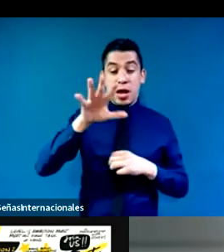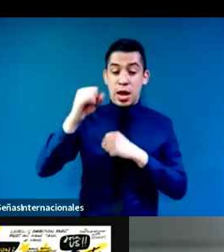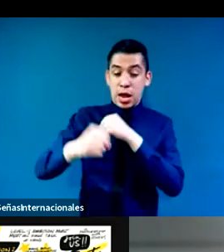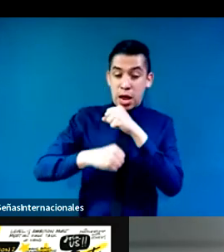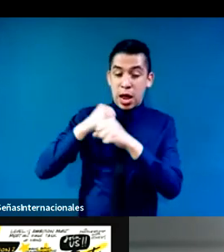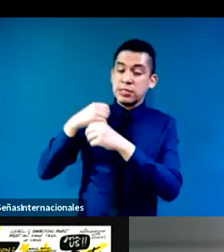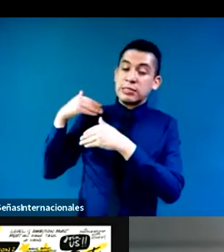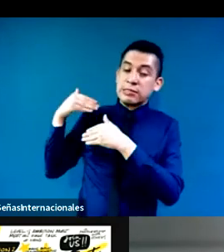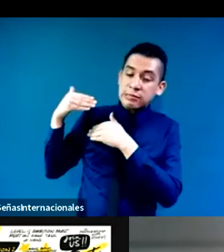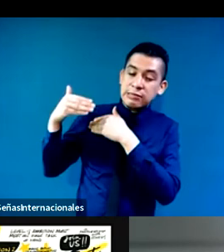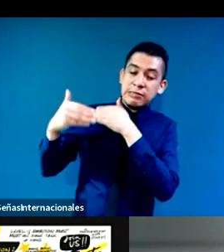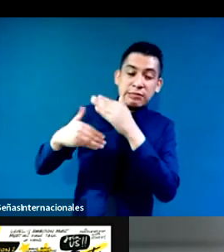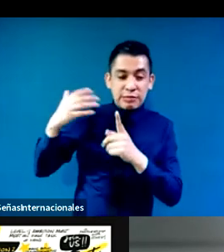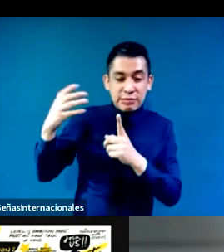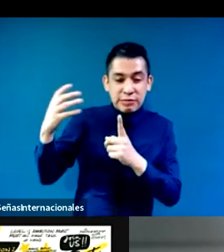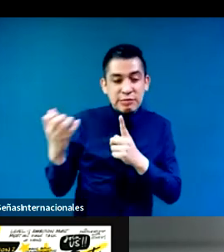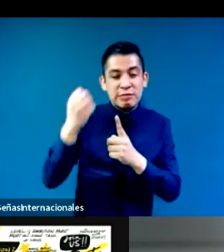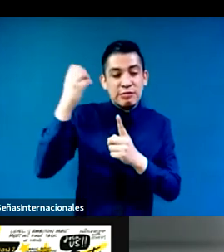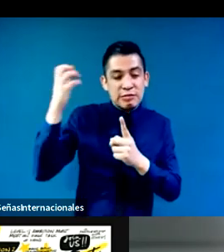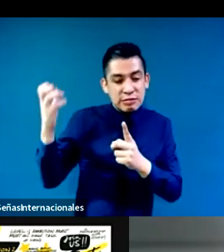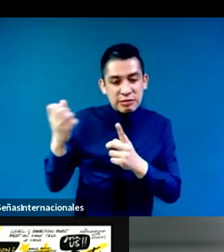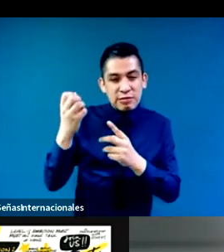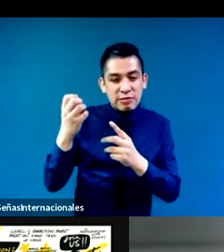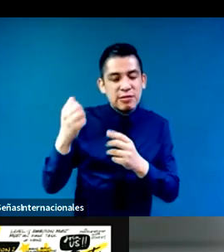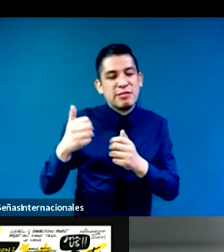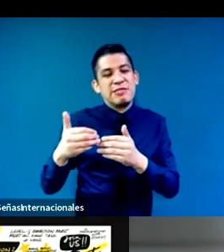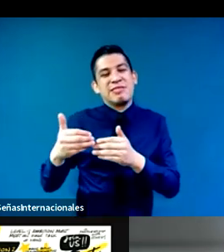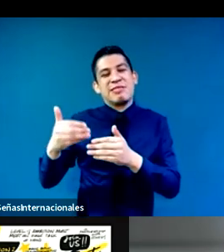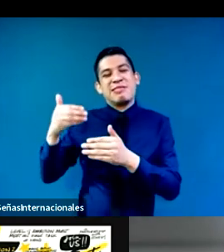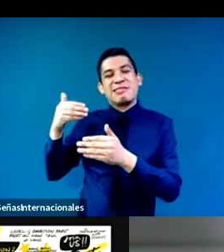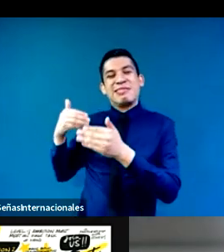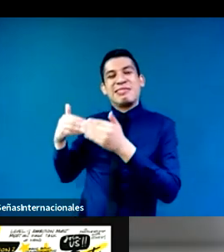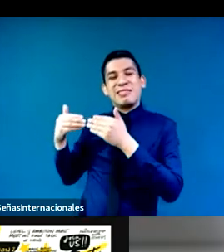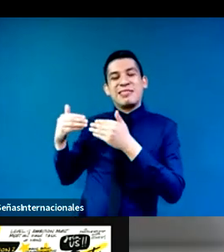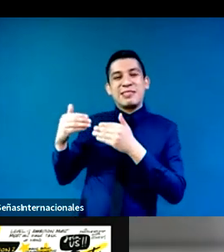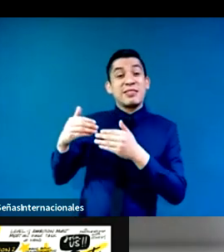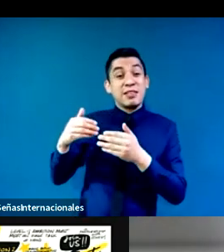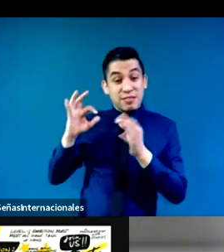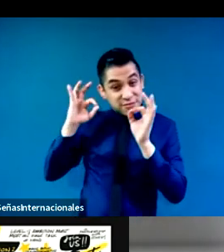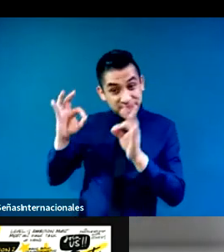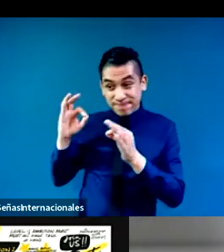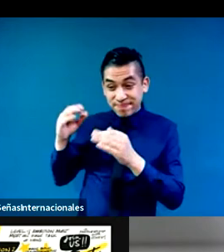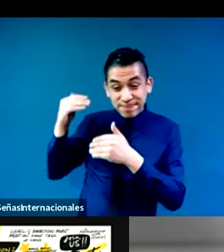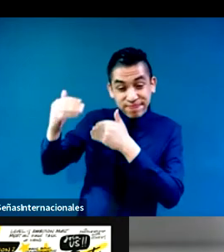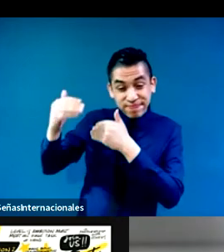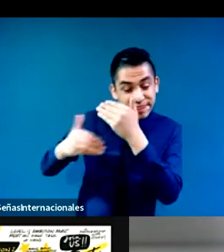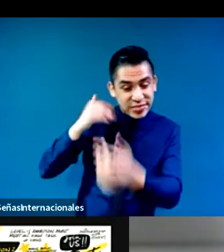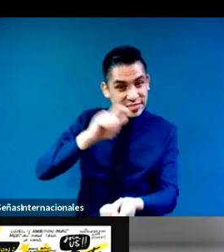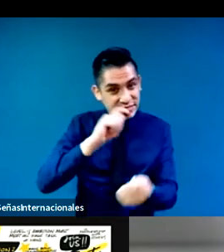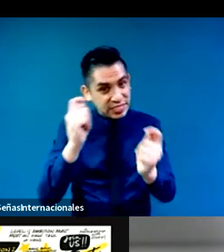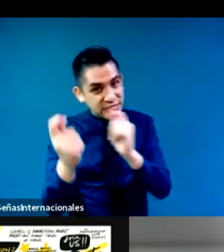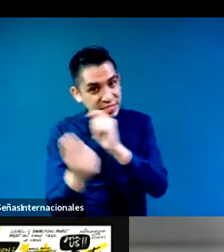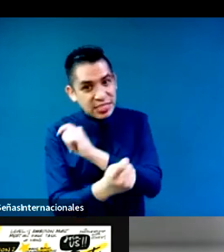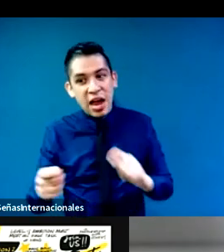nosotras, 25 años de no alcanzar el cambio necesario para observar verdaderos resultados para